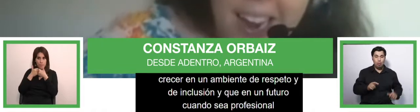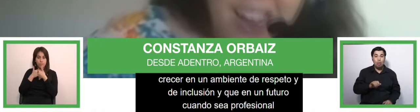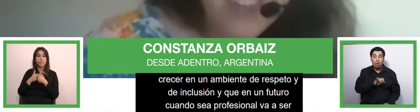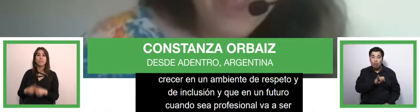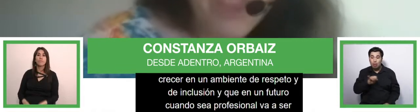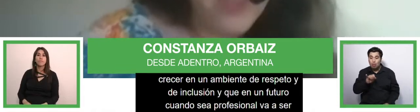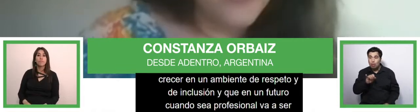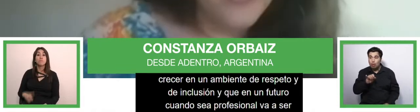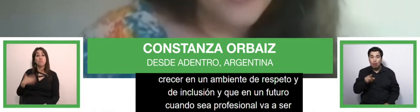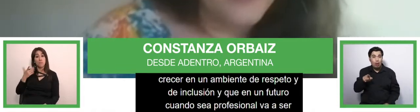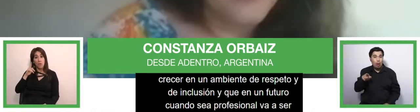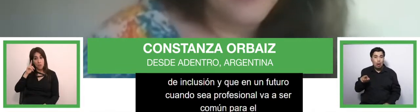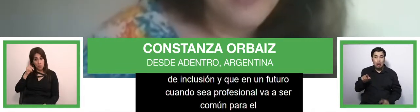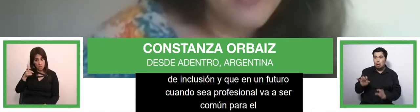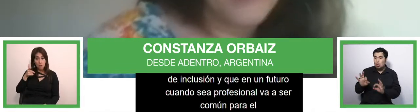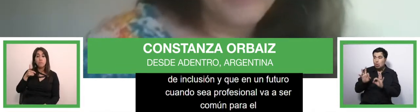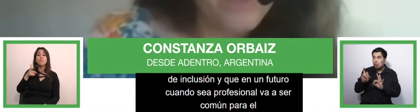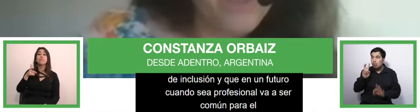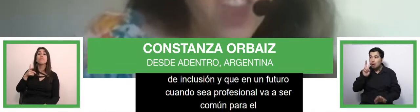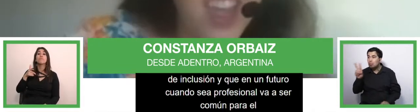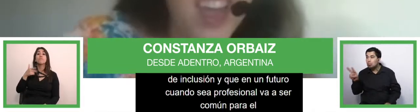él